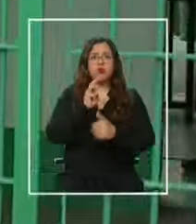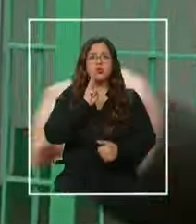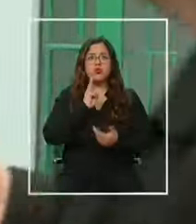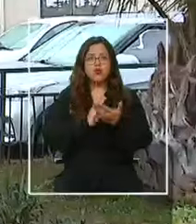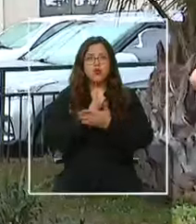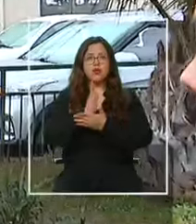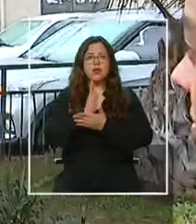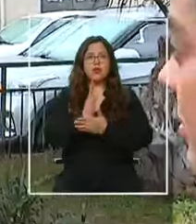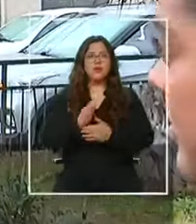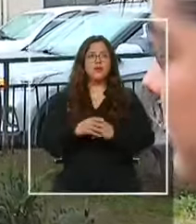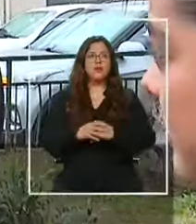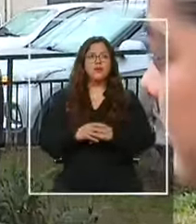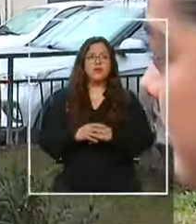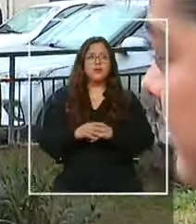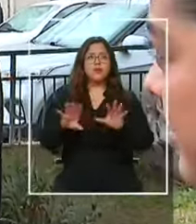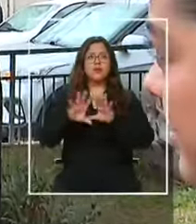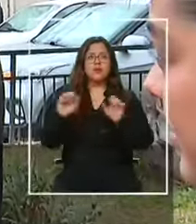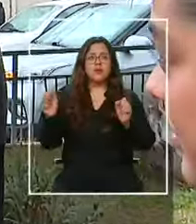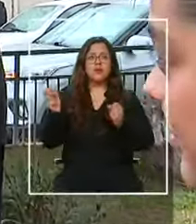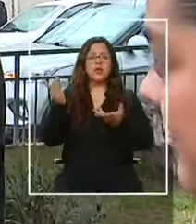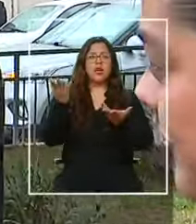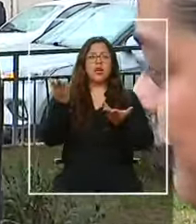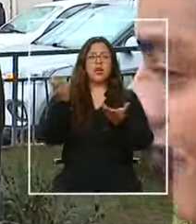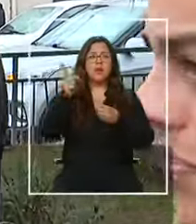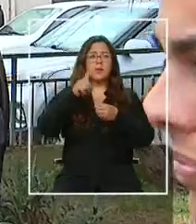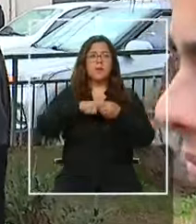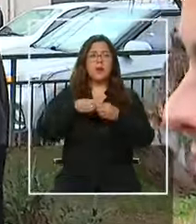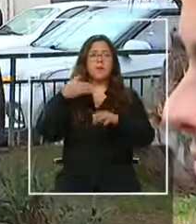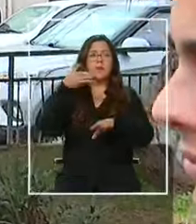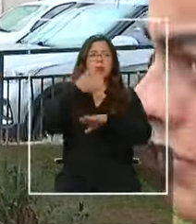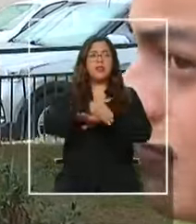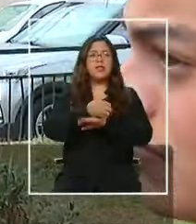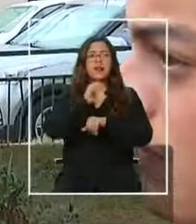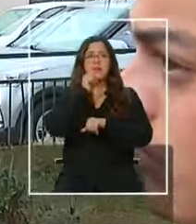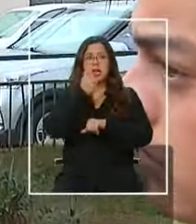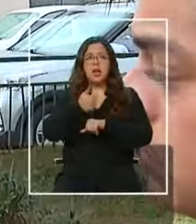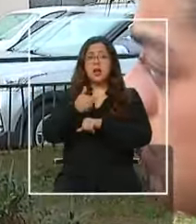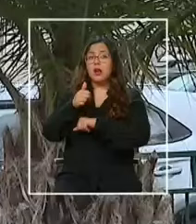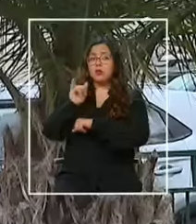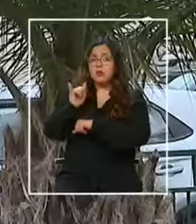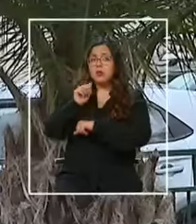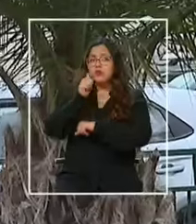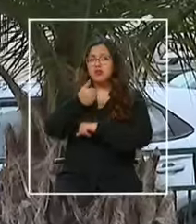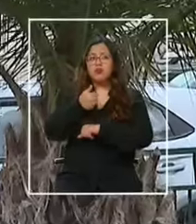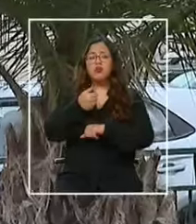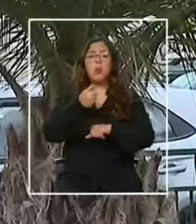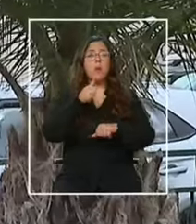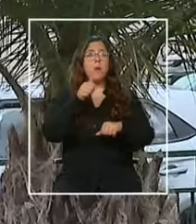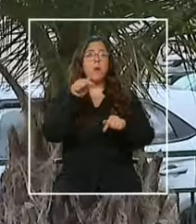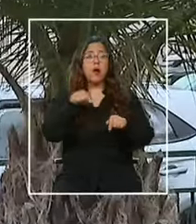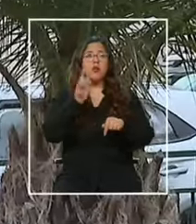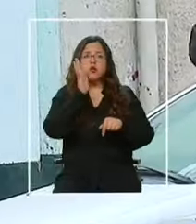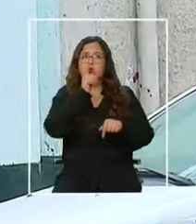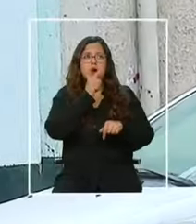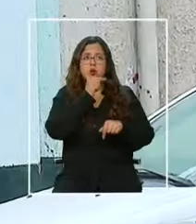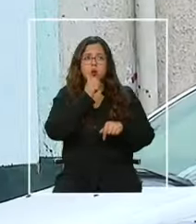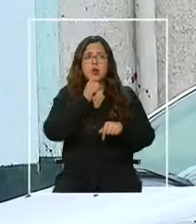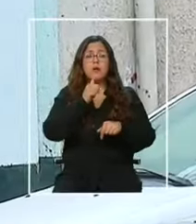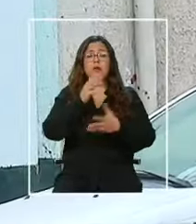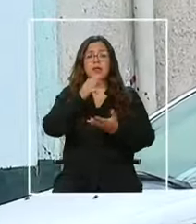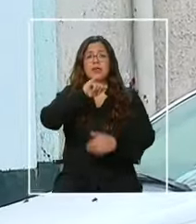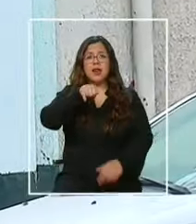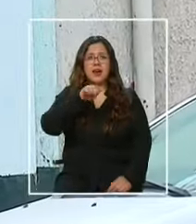miércoles. Estamos listos para la visita mañana. Mañana es la visita. El PC no tiene dudas y para ellos Jadue